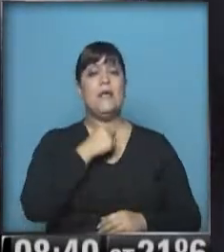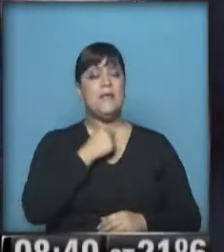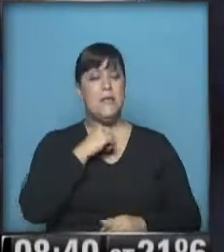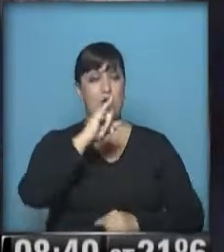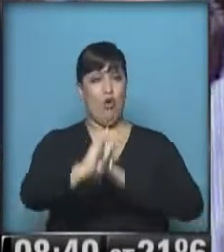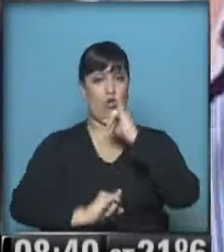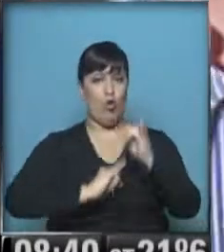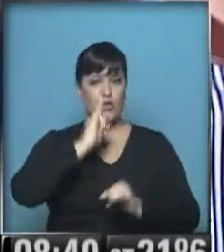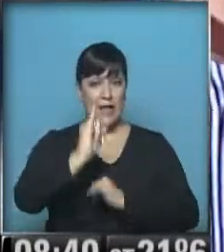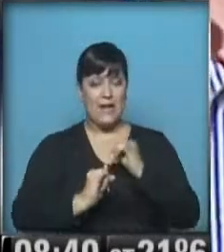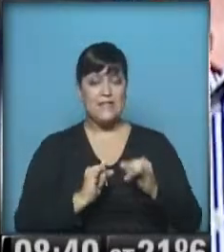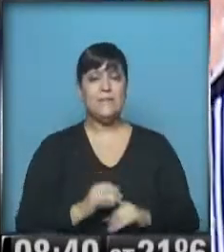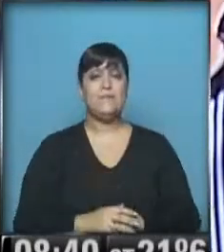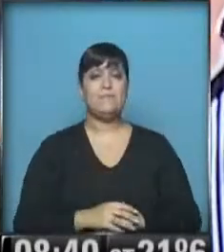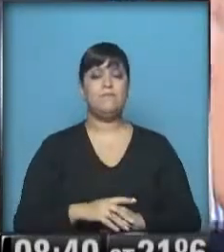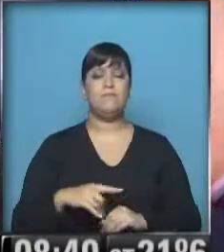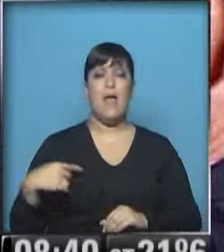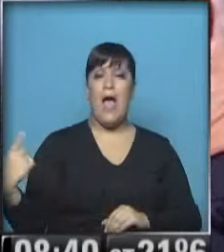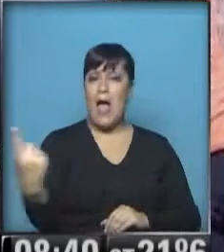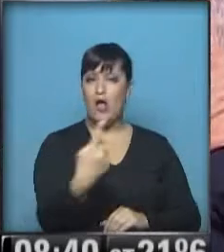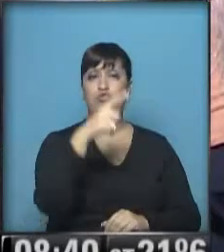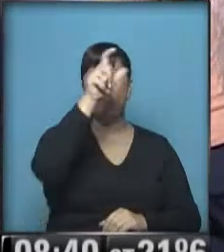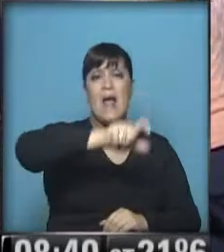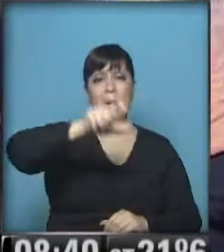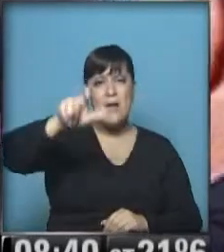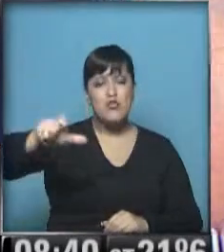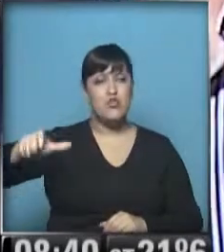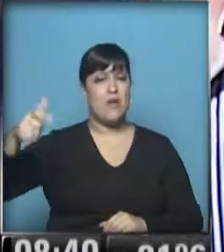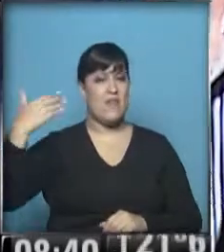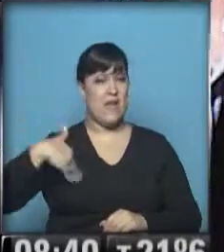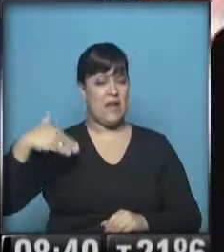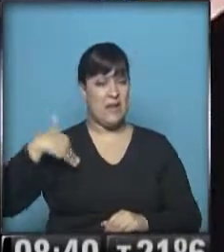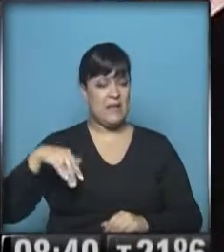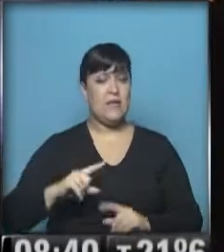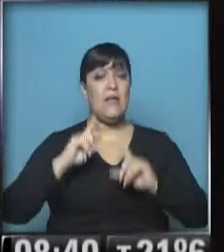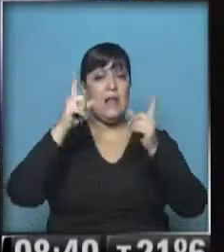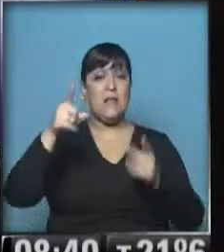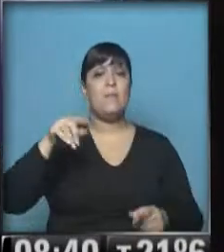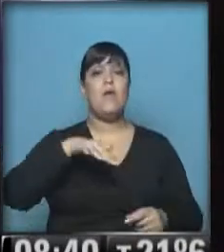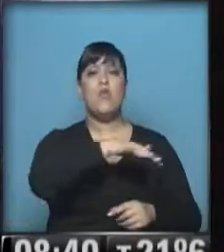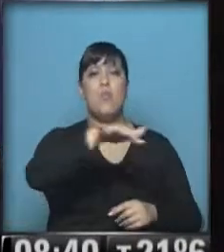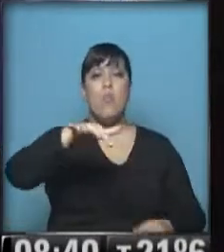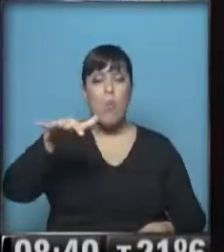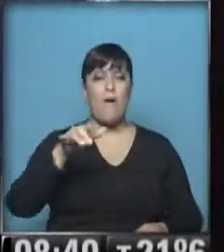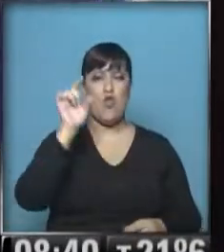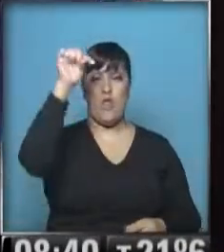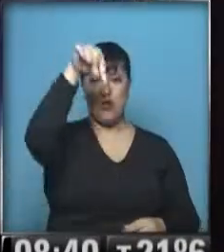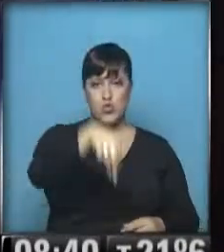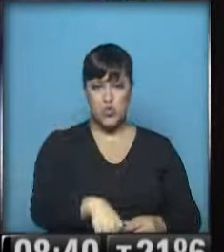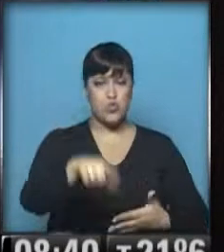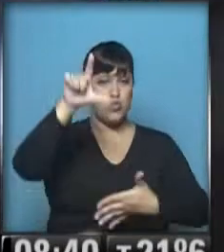transmitirle a todo el pueblo argentino, a los pueblos del sur,